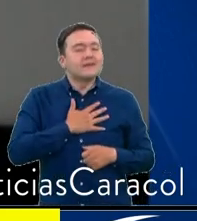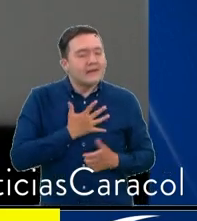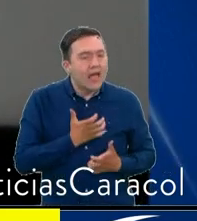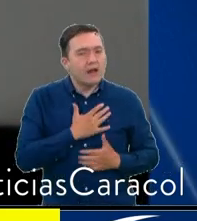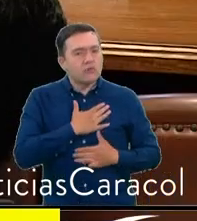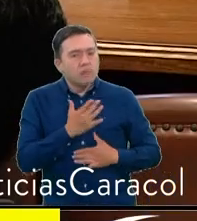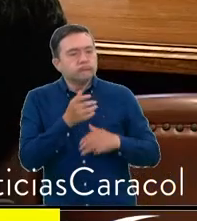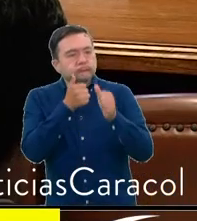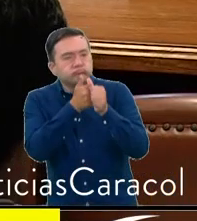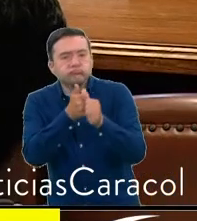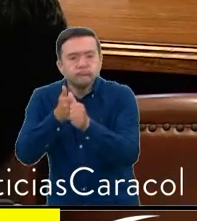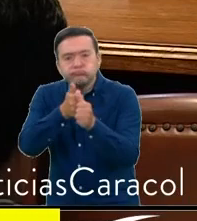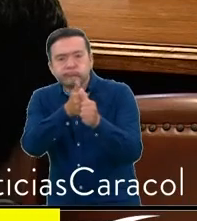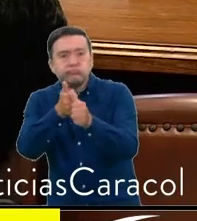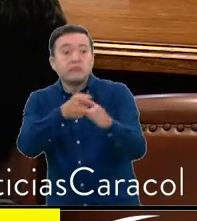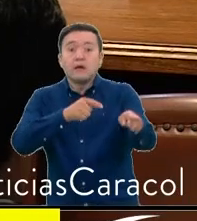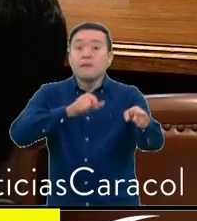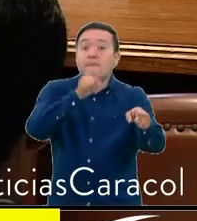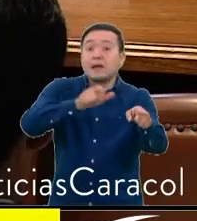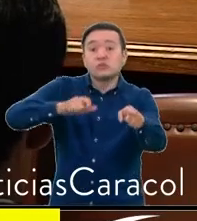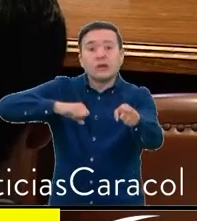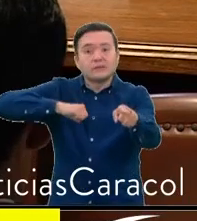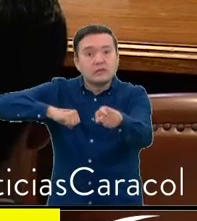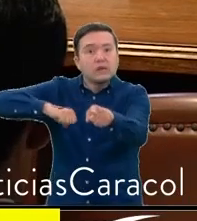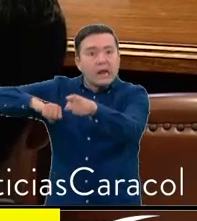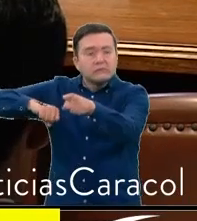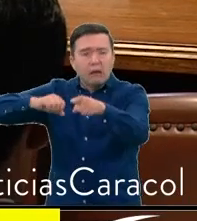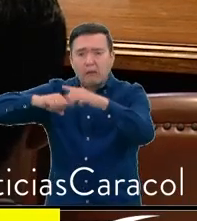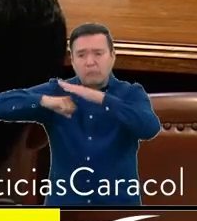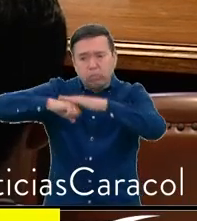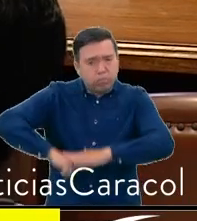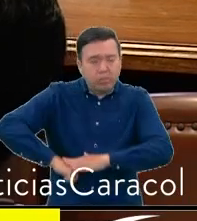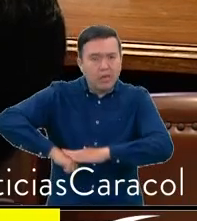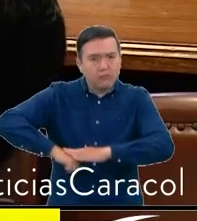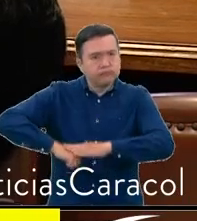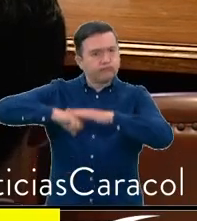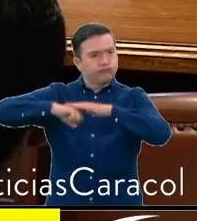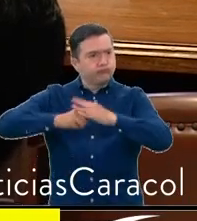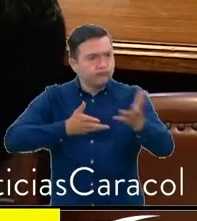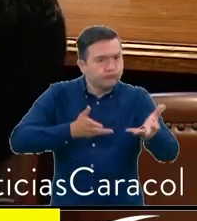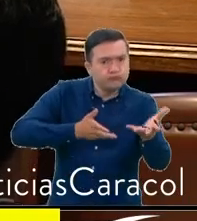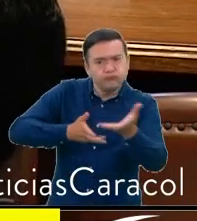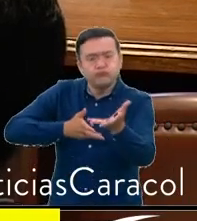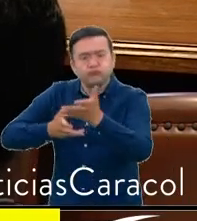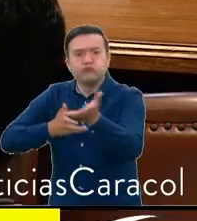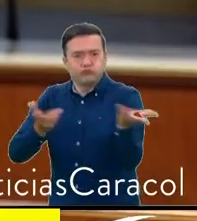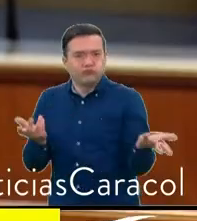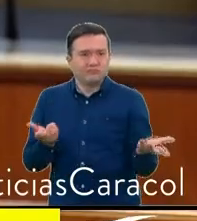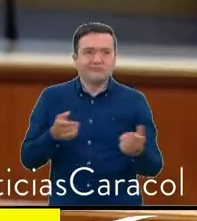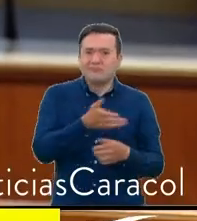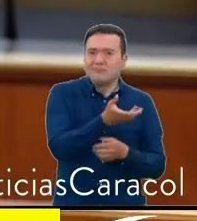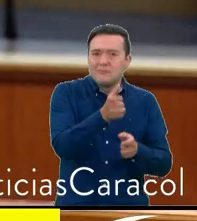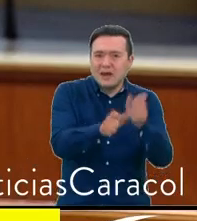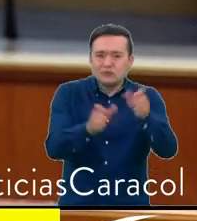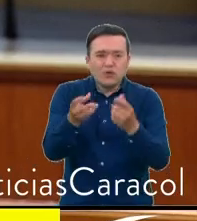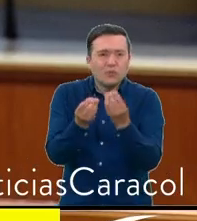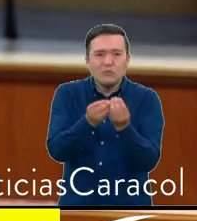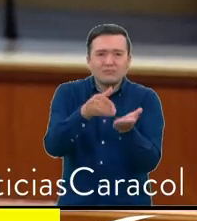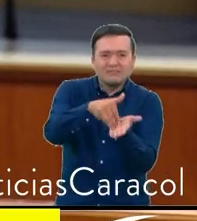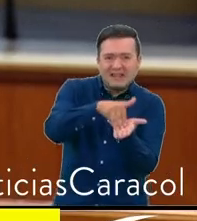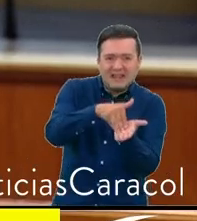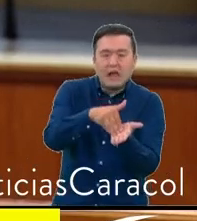aquellos derechos de la población más vulnerable. A través de los abogados en formación podamos subsidiar a la